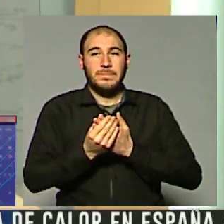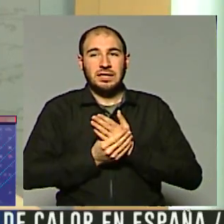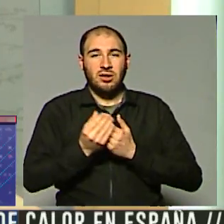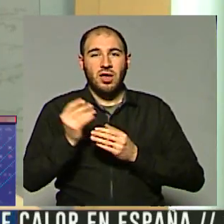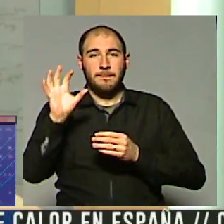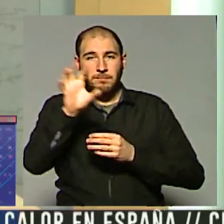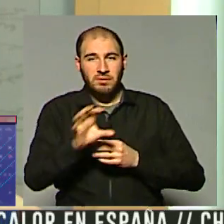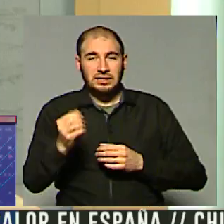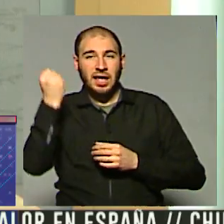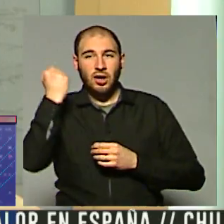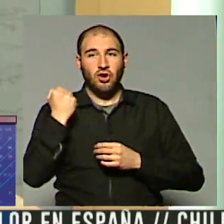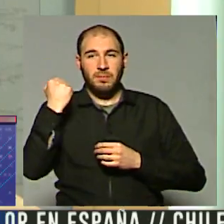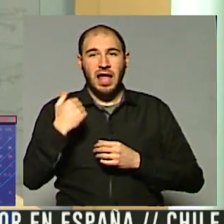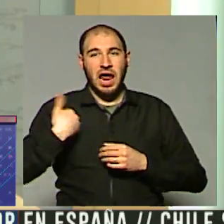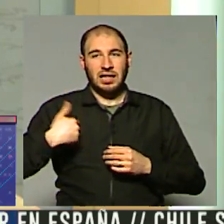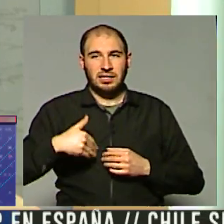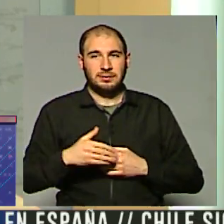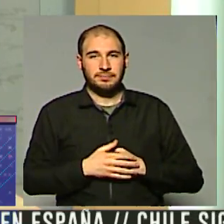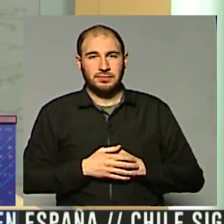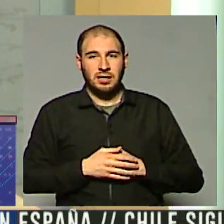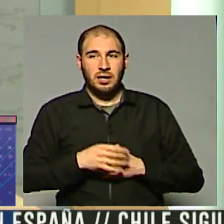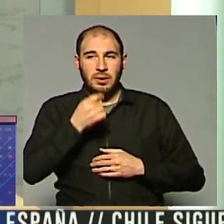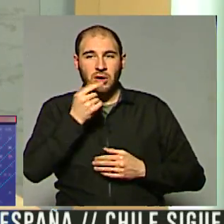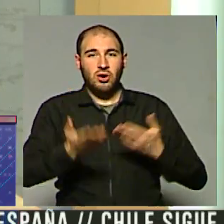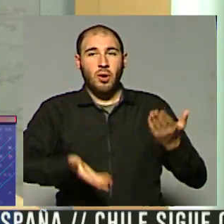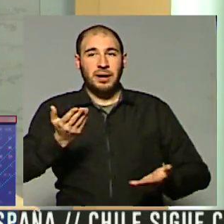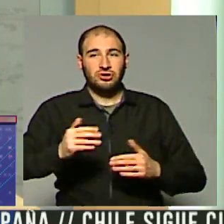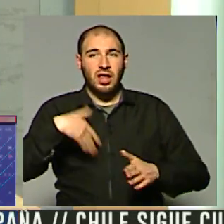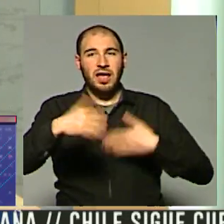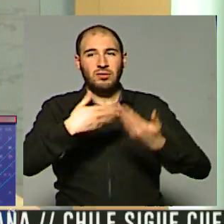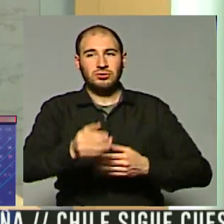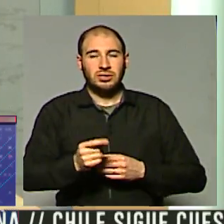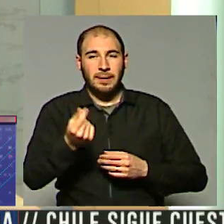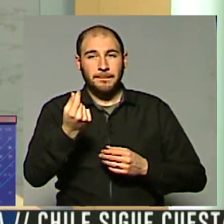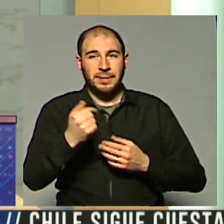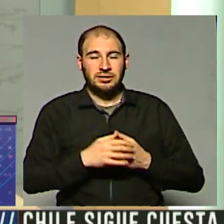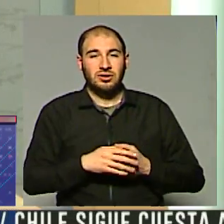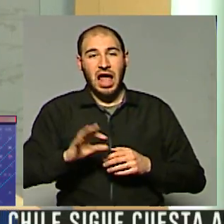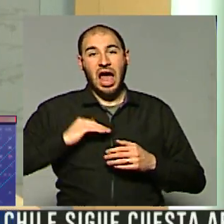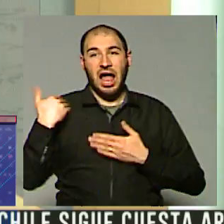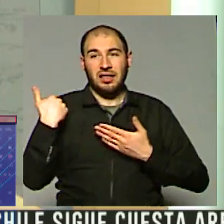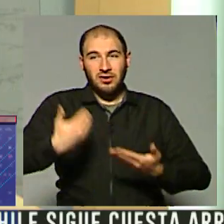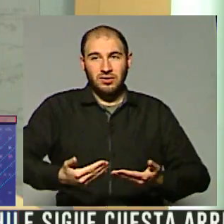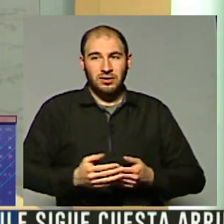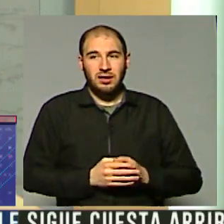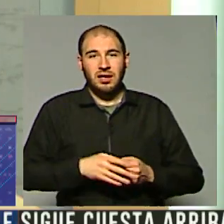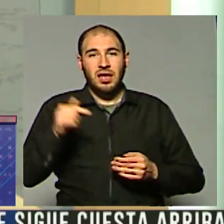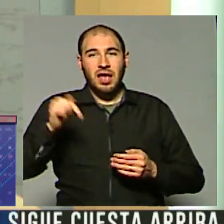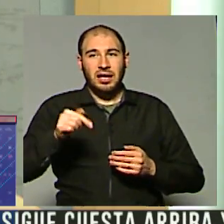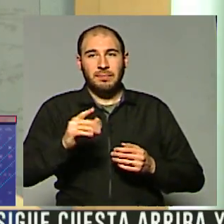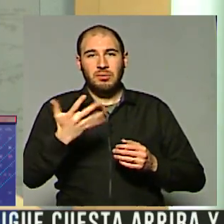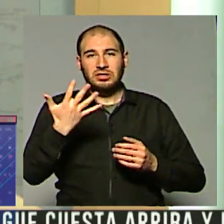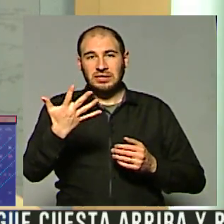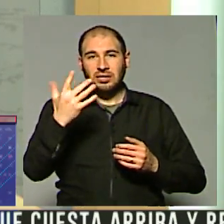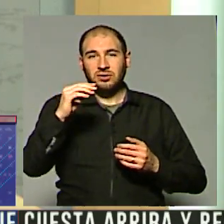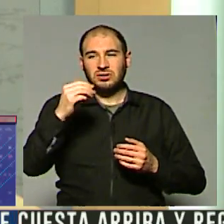del Interior, la economía argentina. Si uno lo compara con la evolución del nivel de precios en lo que va del año, están perdiendo prácticamente un 5,